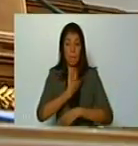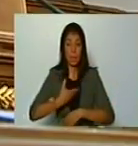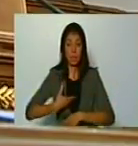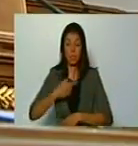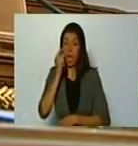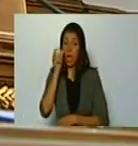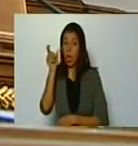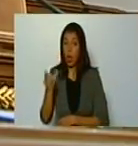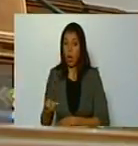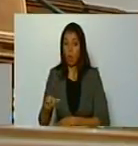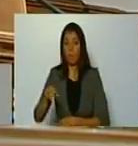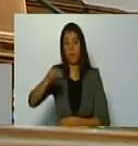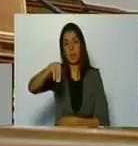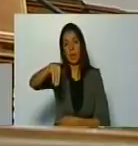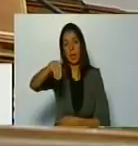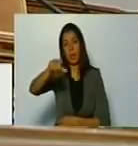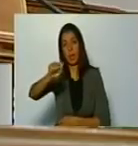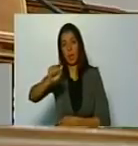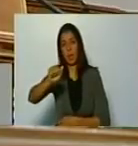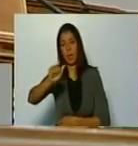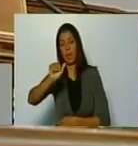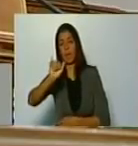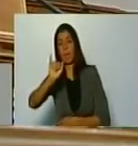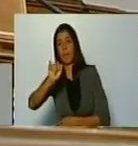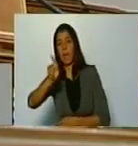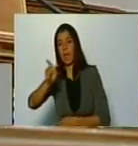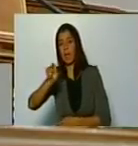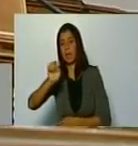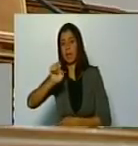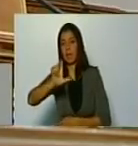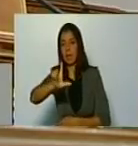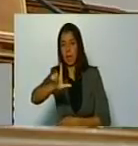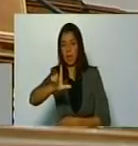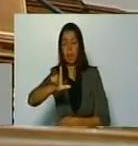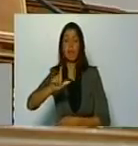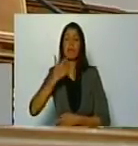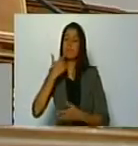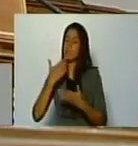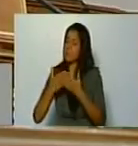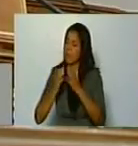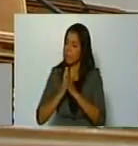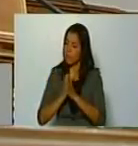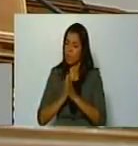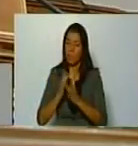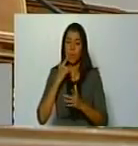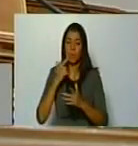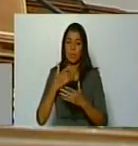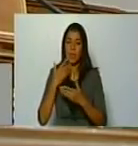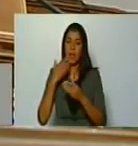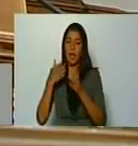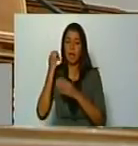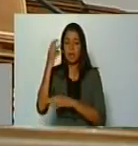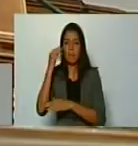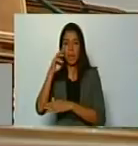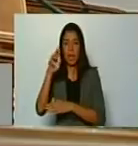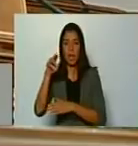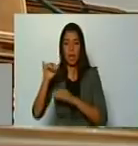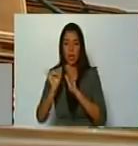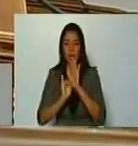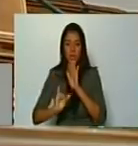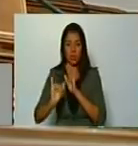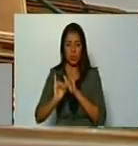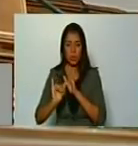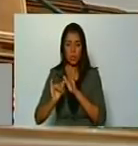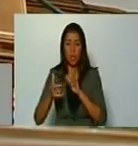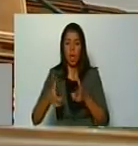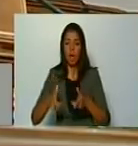doctor Michael José Moreno Pérez, mediante la cual solicita a la Asamblea Nacional Constituyente